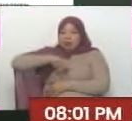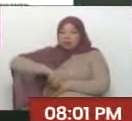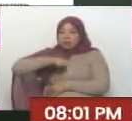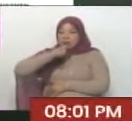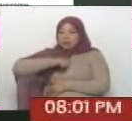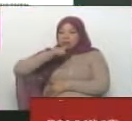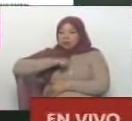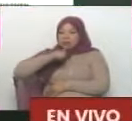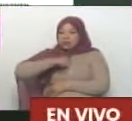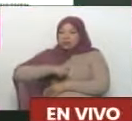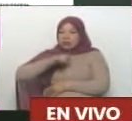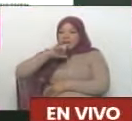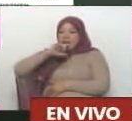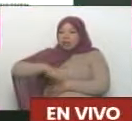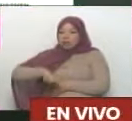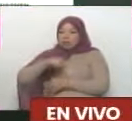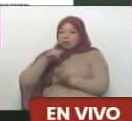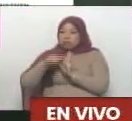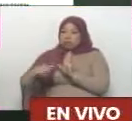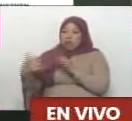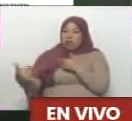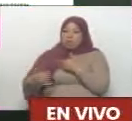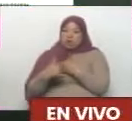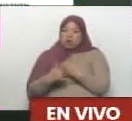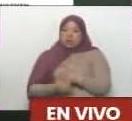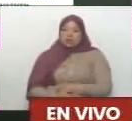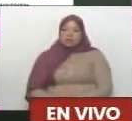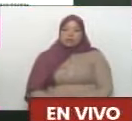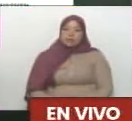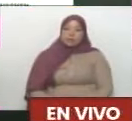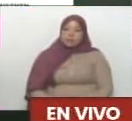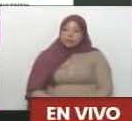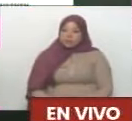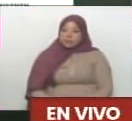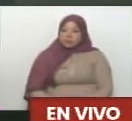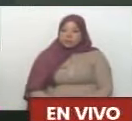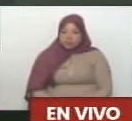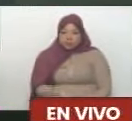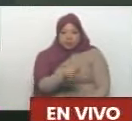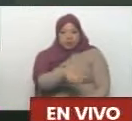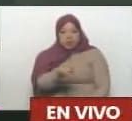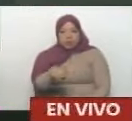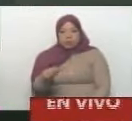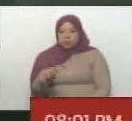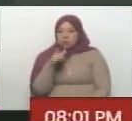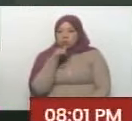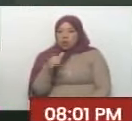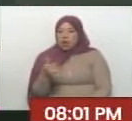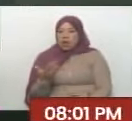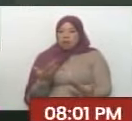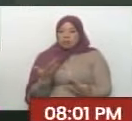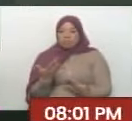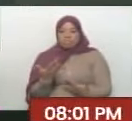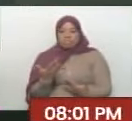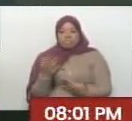resentimiento, con ese deseo de venganza, con esa violencia. Esa gente son agentes, agentes,